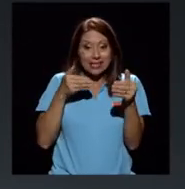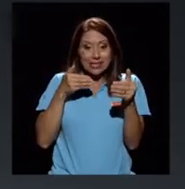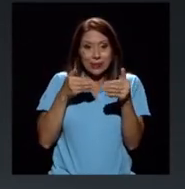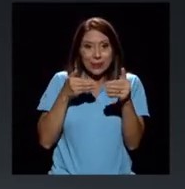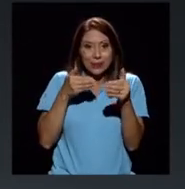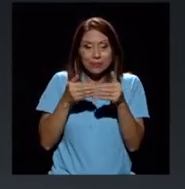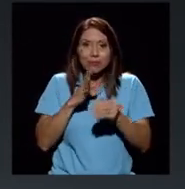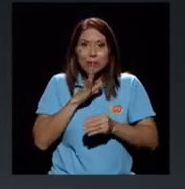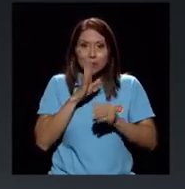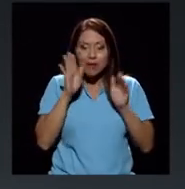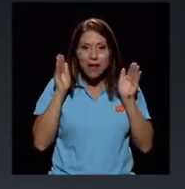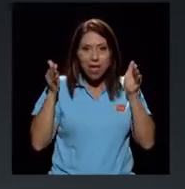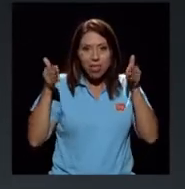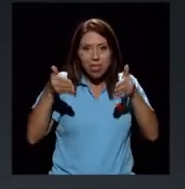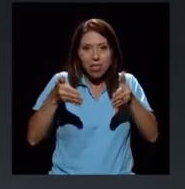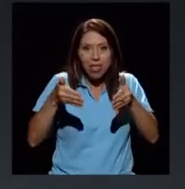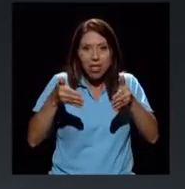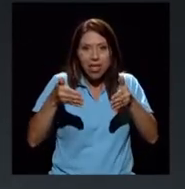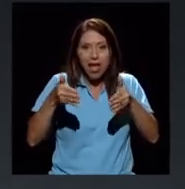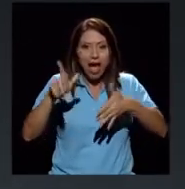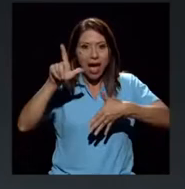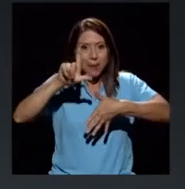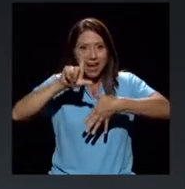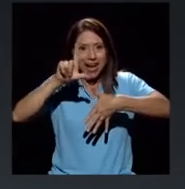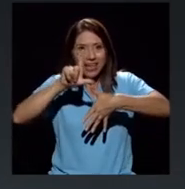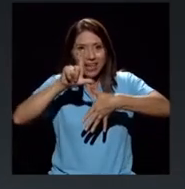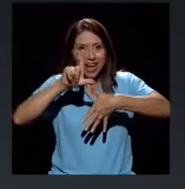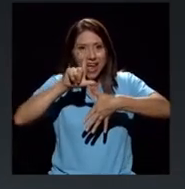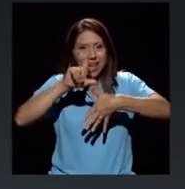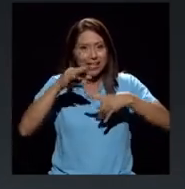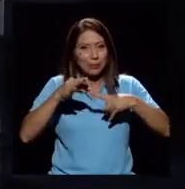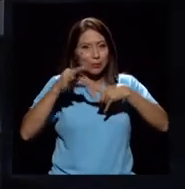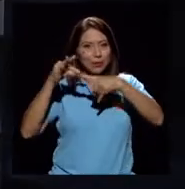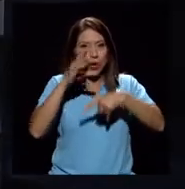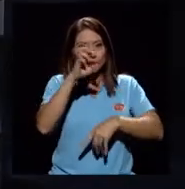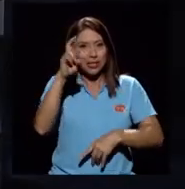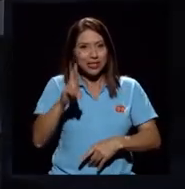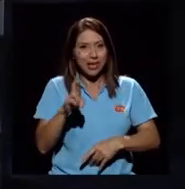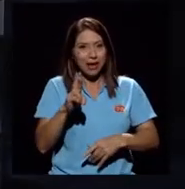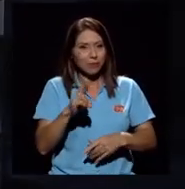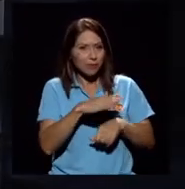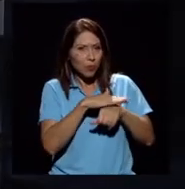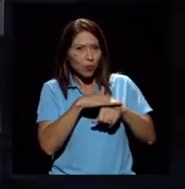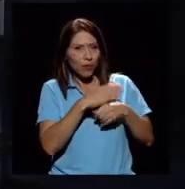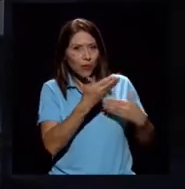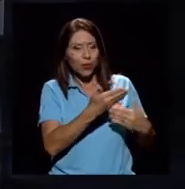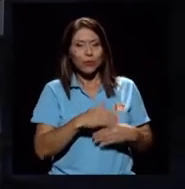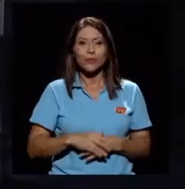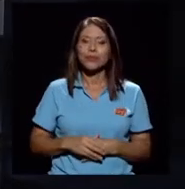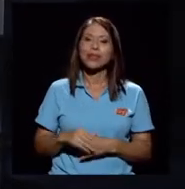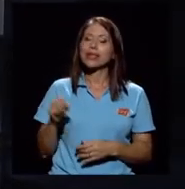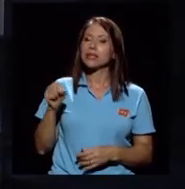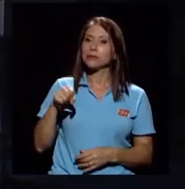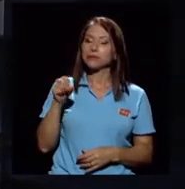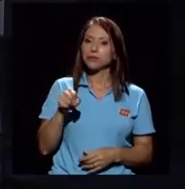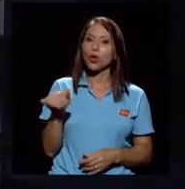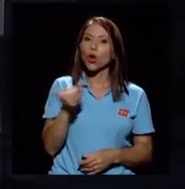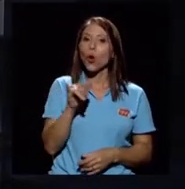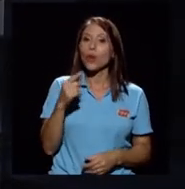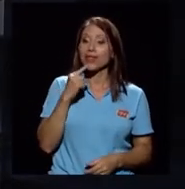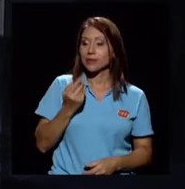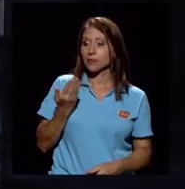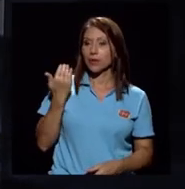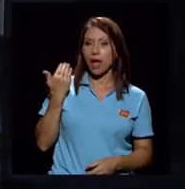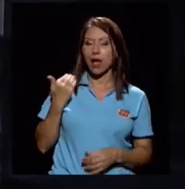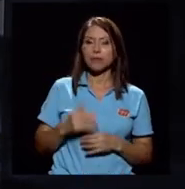oriente hacia américa latina y costa rica en particular porque eso fue bueno como decíamos antes del